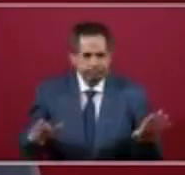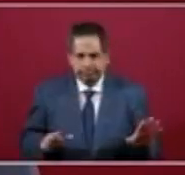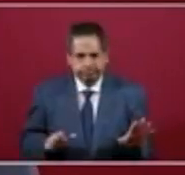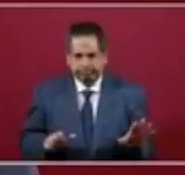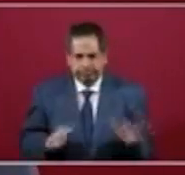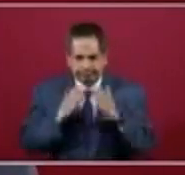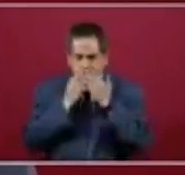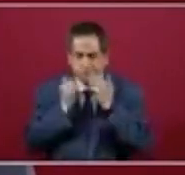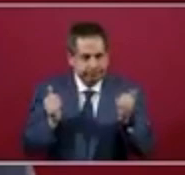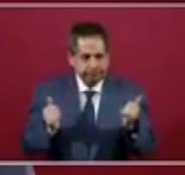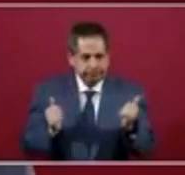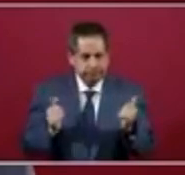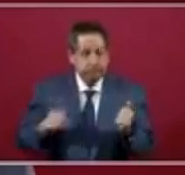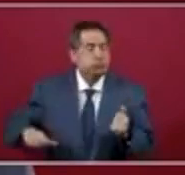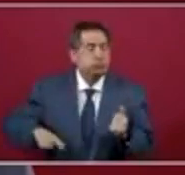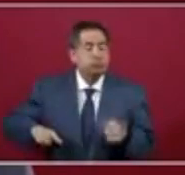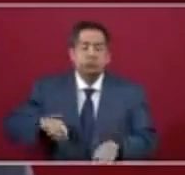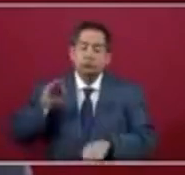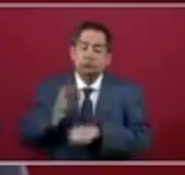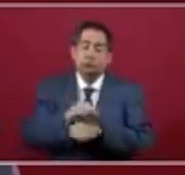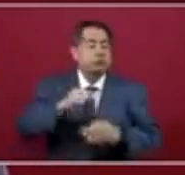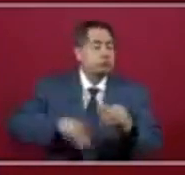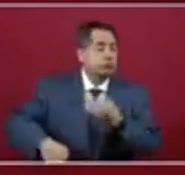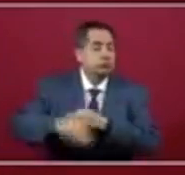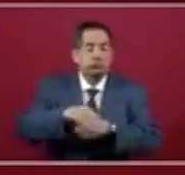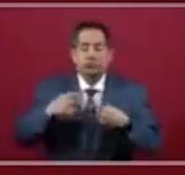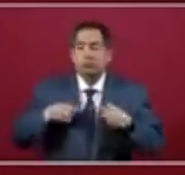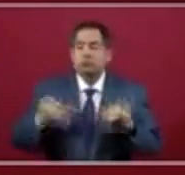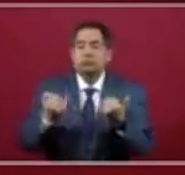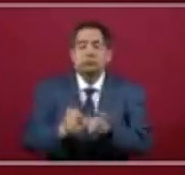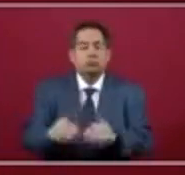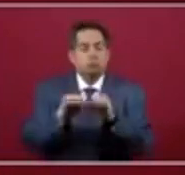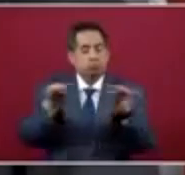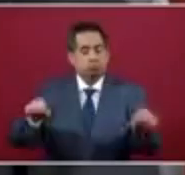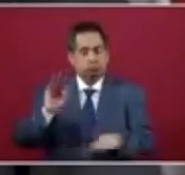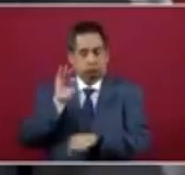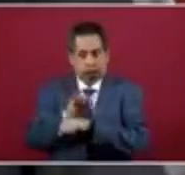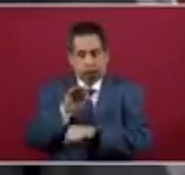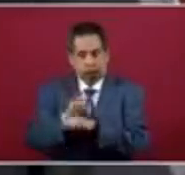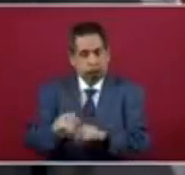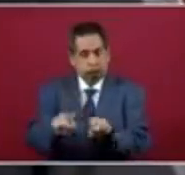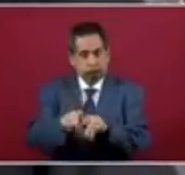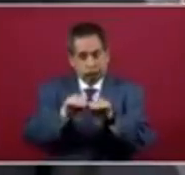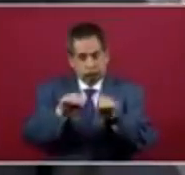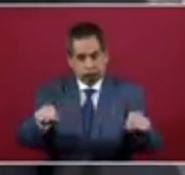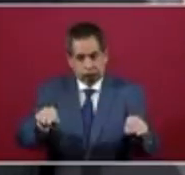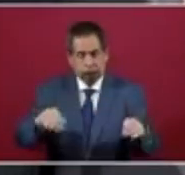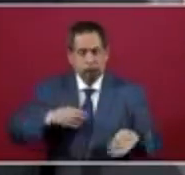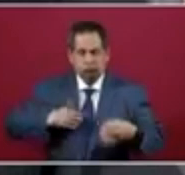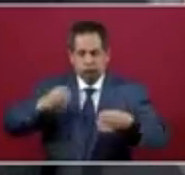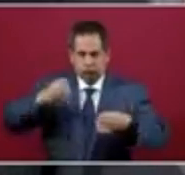el pueblo y es un verdadero juez